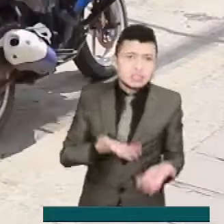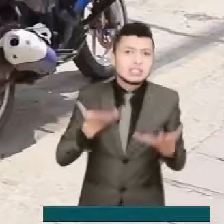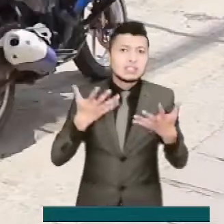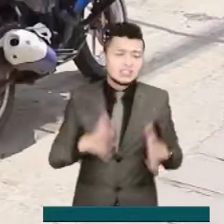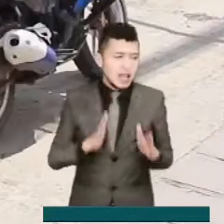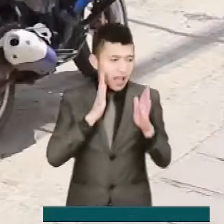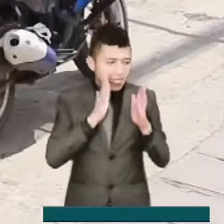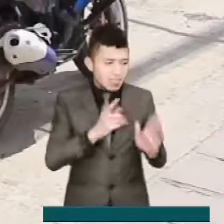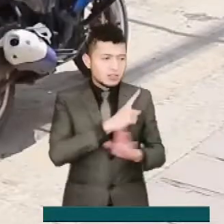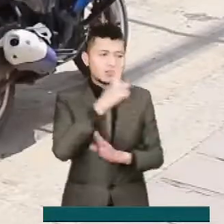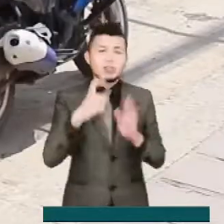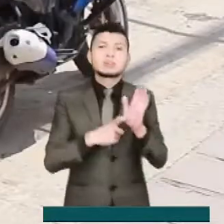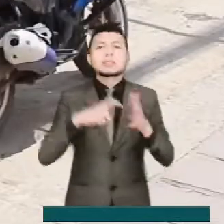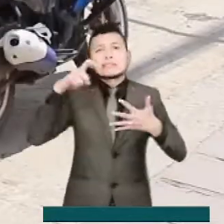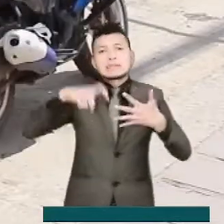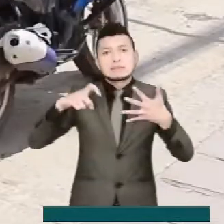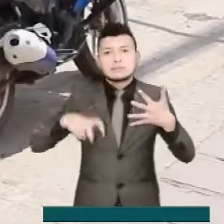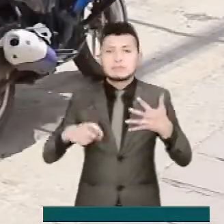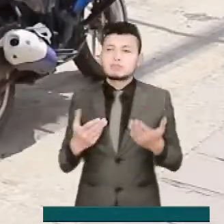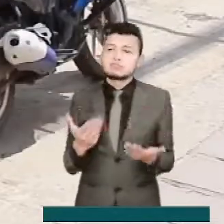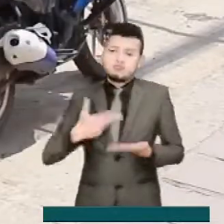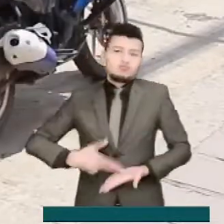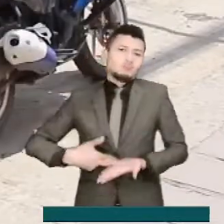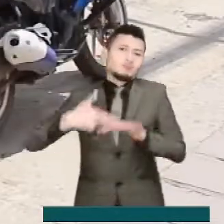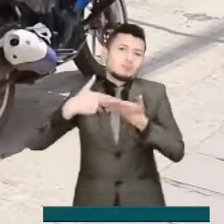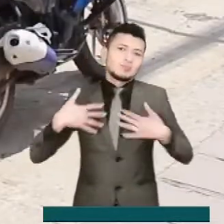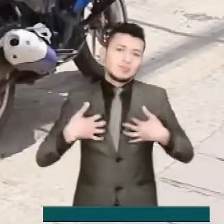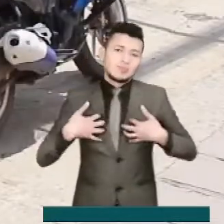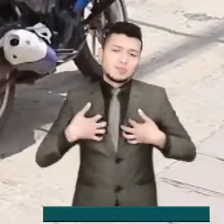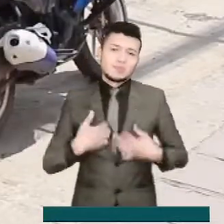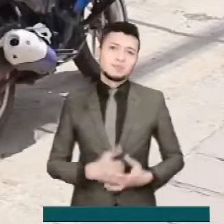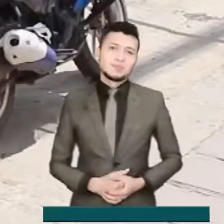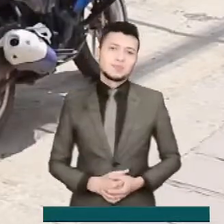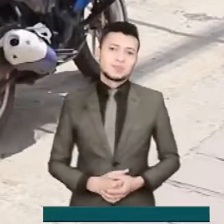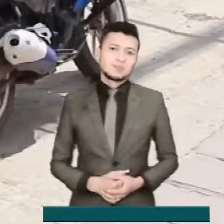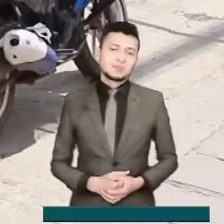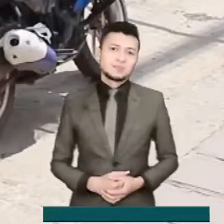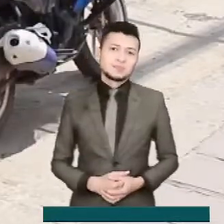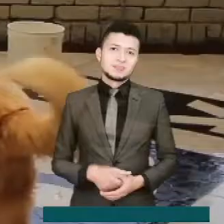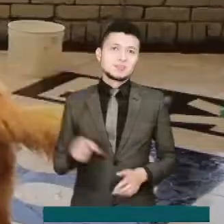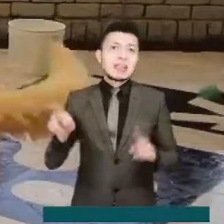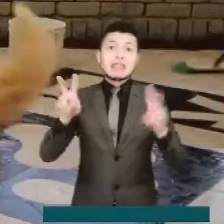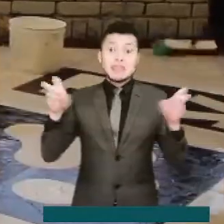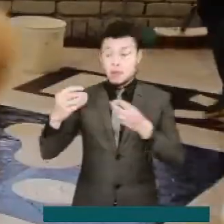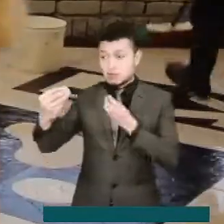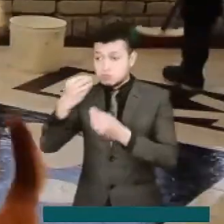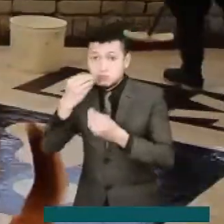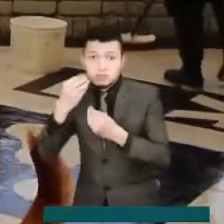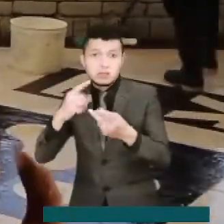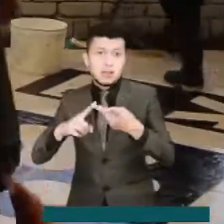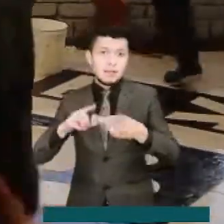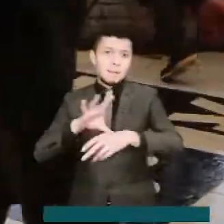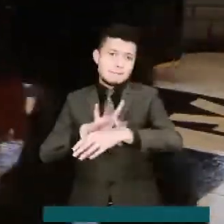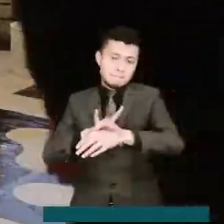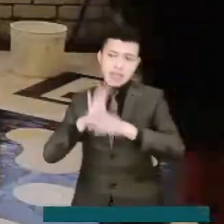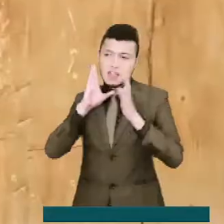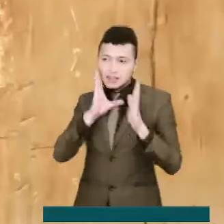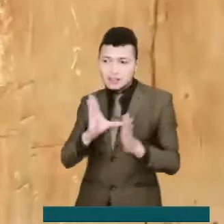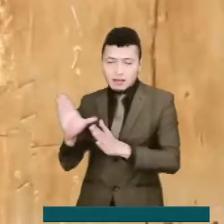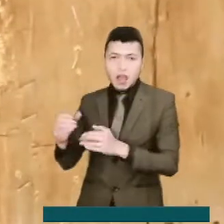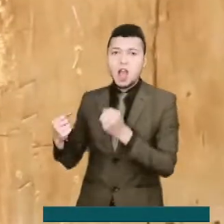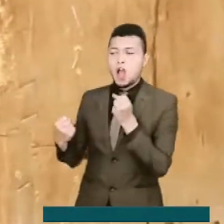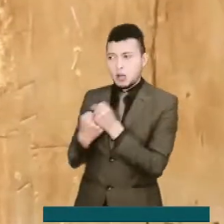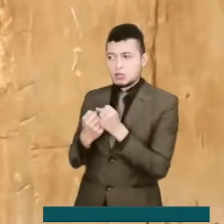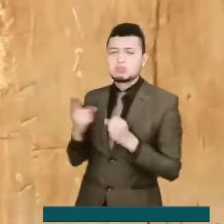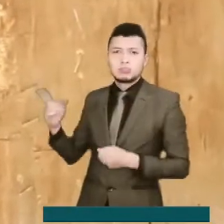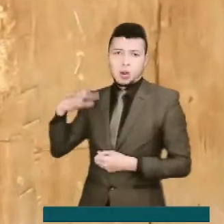luego les presta toda la atención que ellos necesitan para poderse recuperar. En lo que tiene que ver con comida y atención